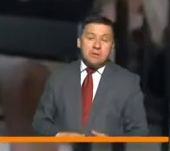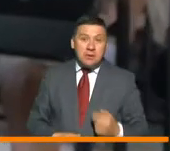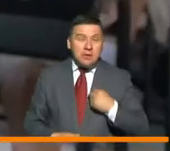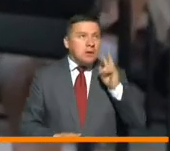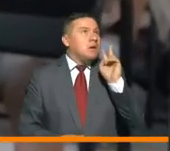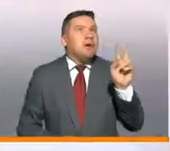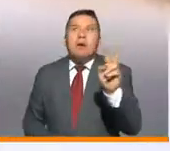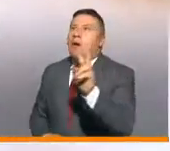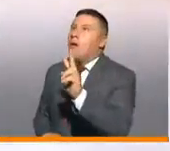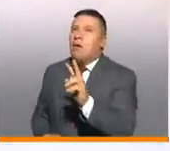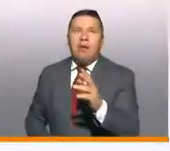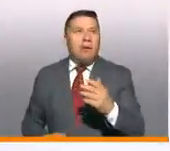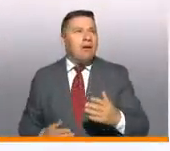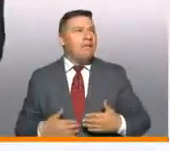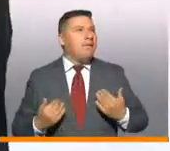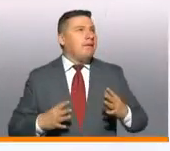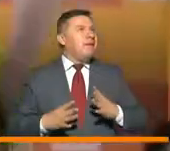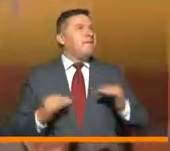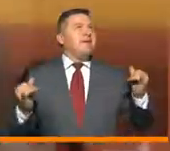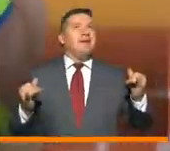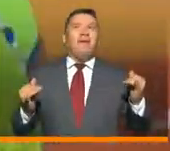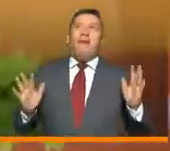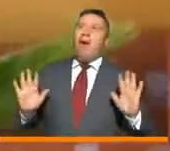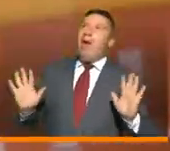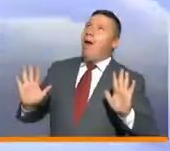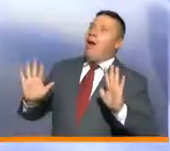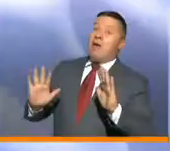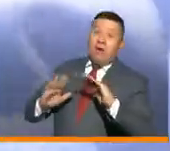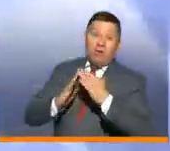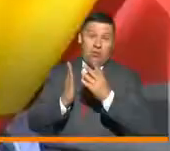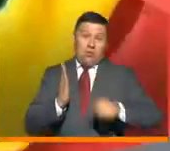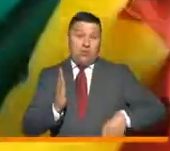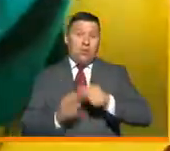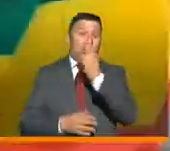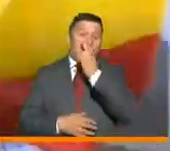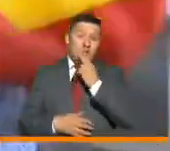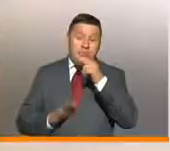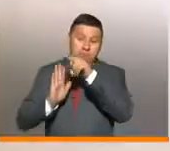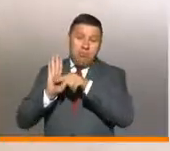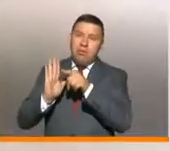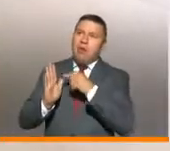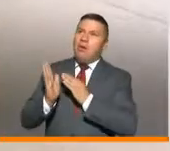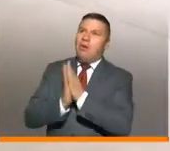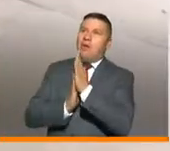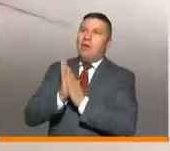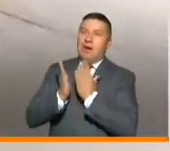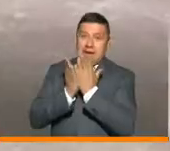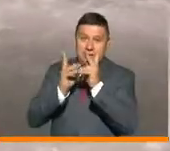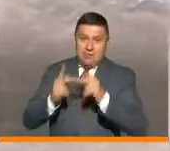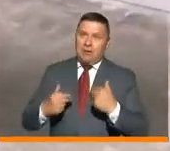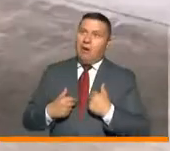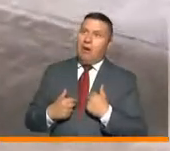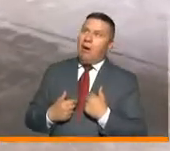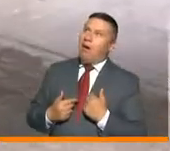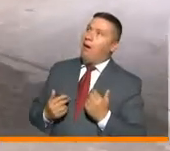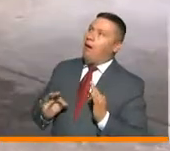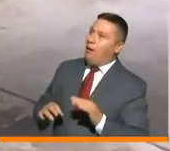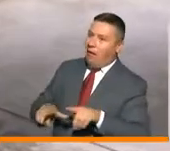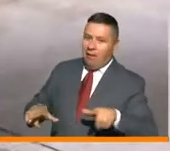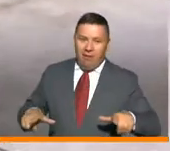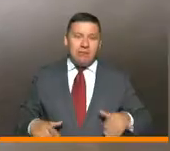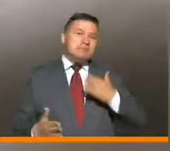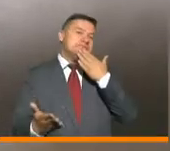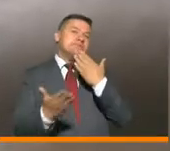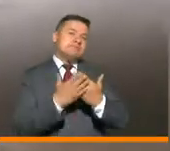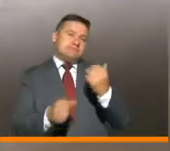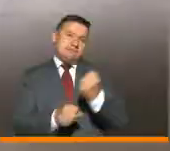siento una alegría inmensa. Es un colegio que cumple con nuestras expectativas como estudiantes.